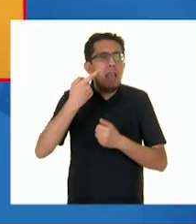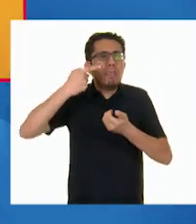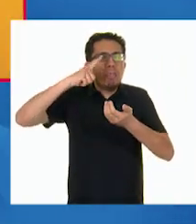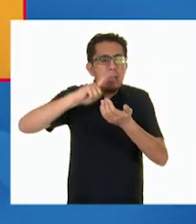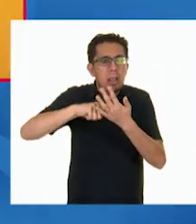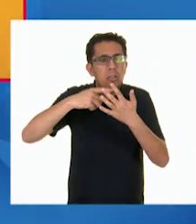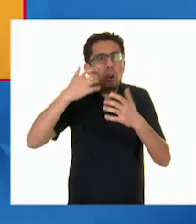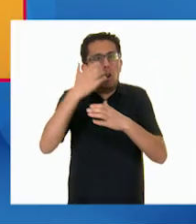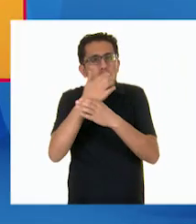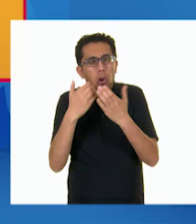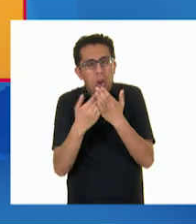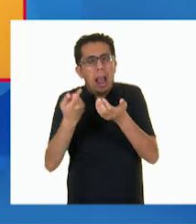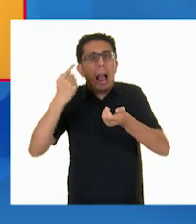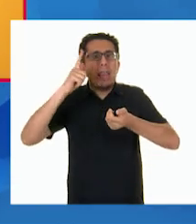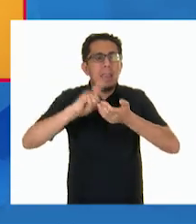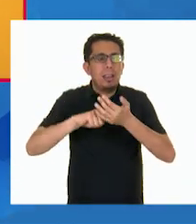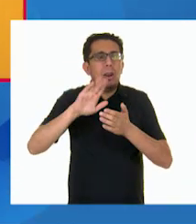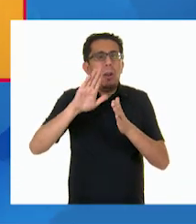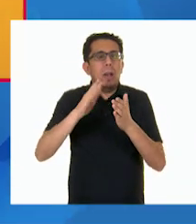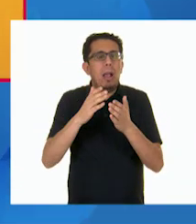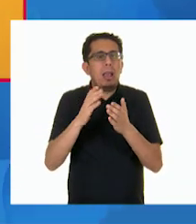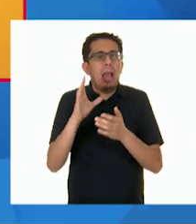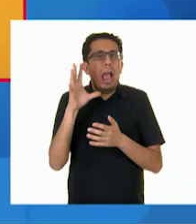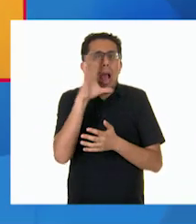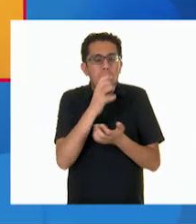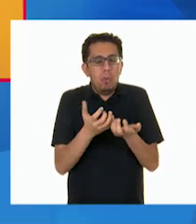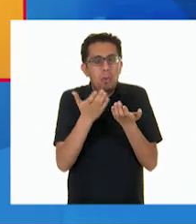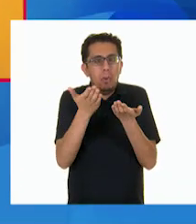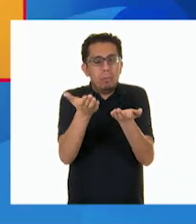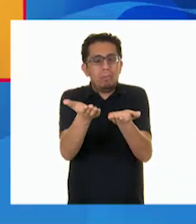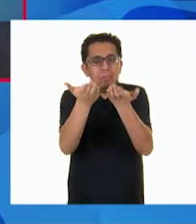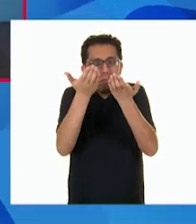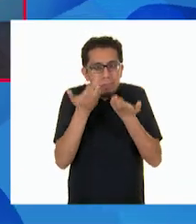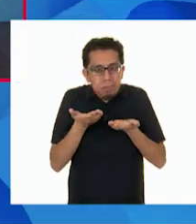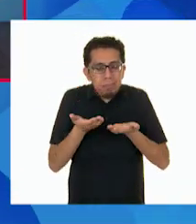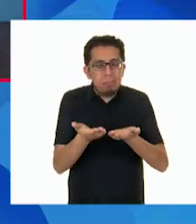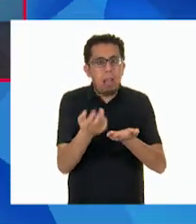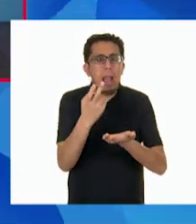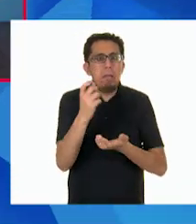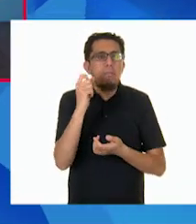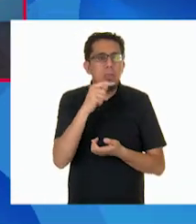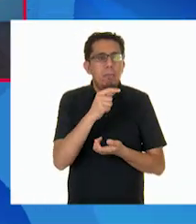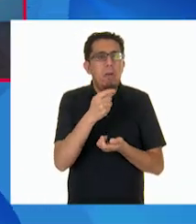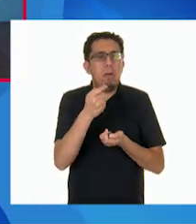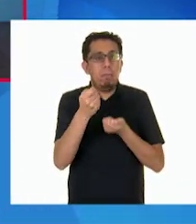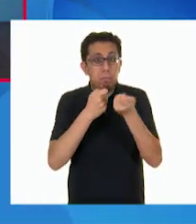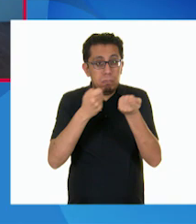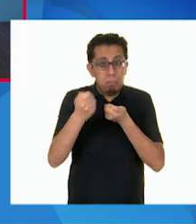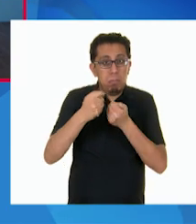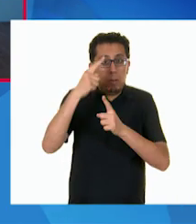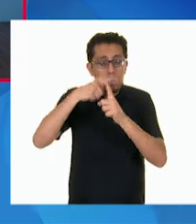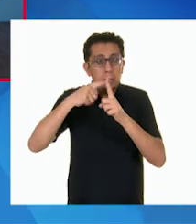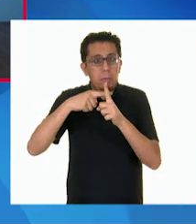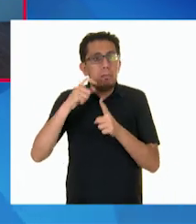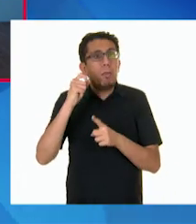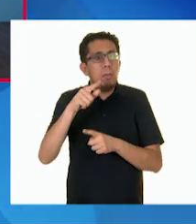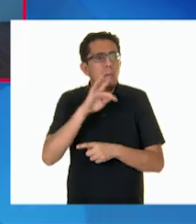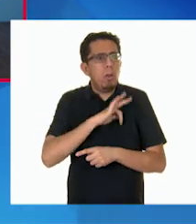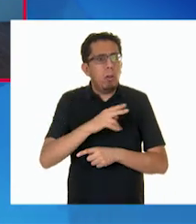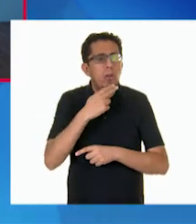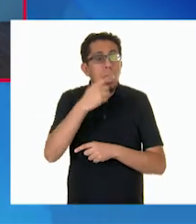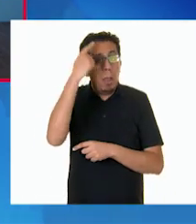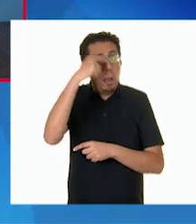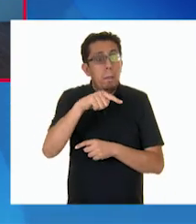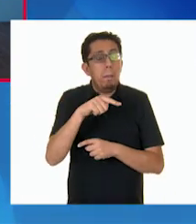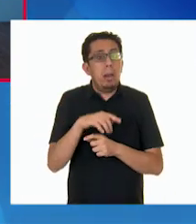por ejemplo, en un horno o también en los reguladores de temperaturas. Además, los puedo utilizar, como en este caso,